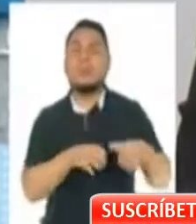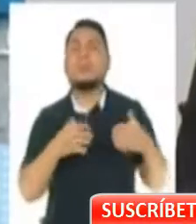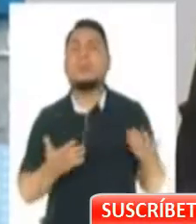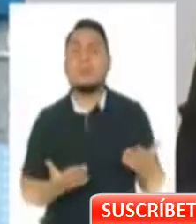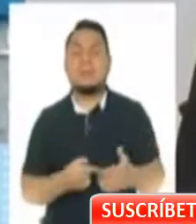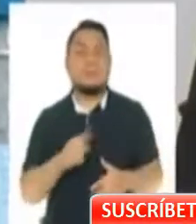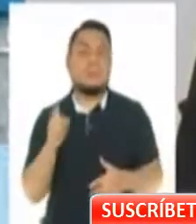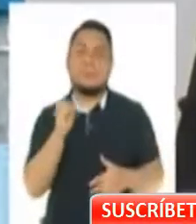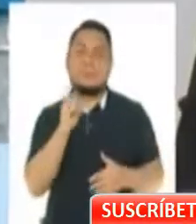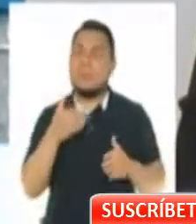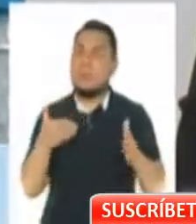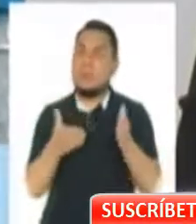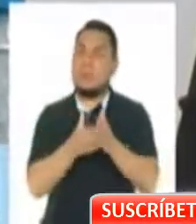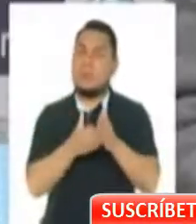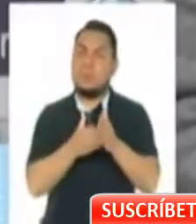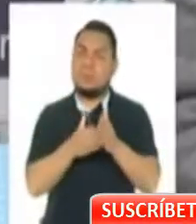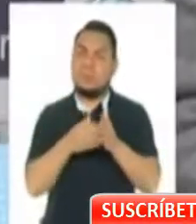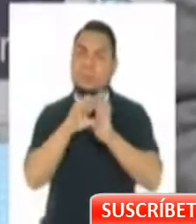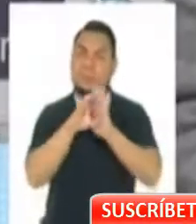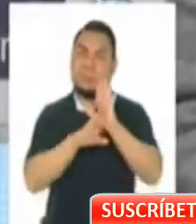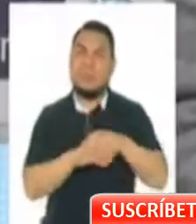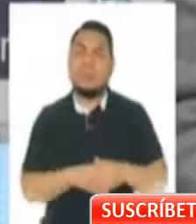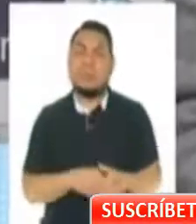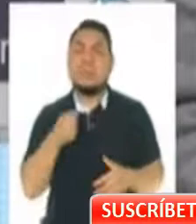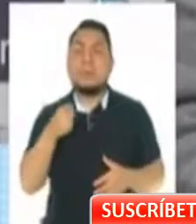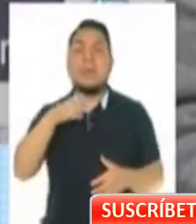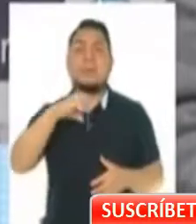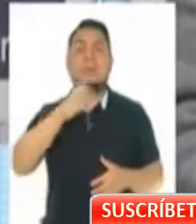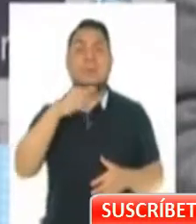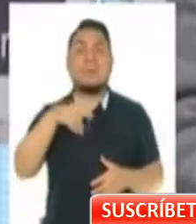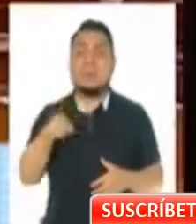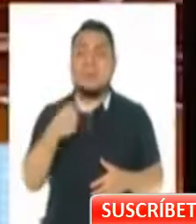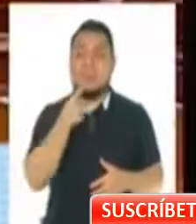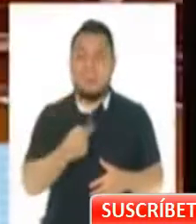al servicio de todos ustedes. Con nosotros será hasta la próxima, tu Pananchiscama.